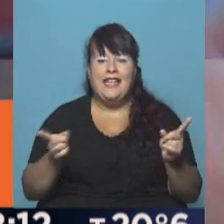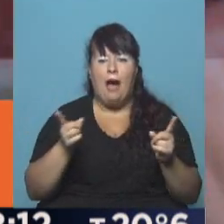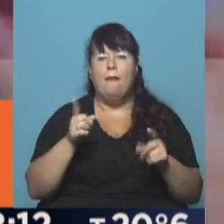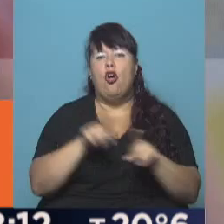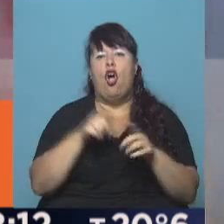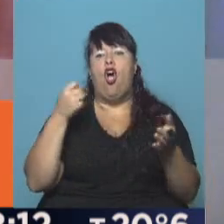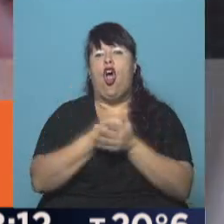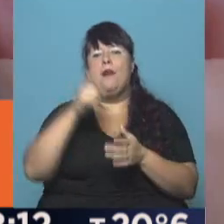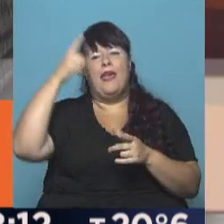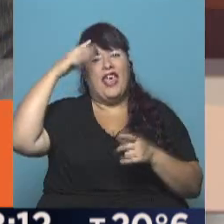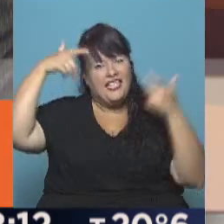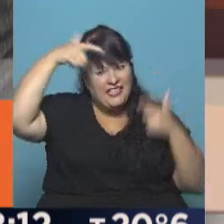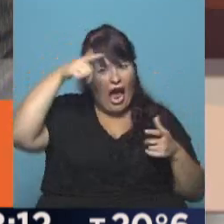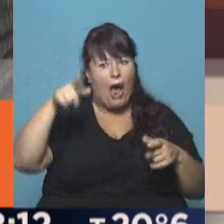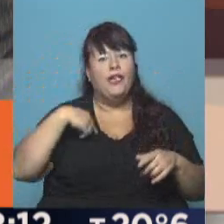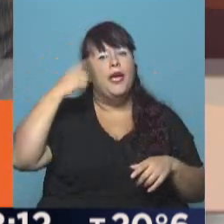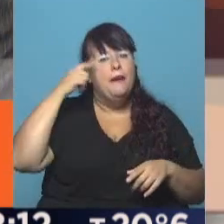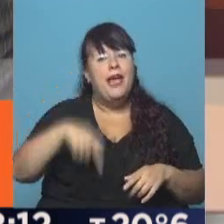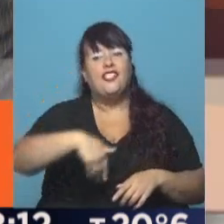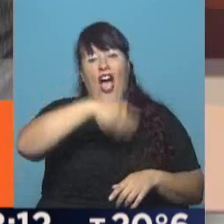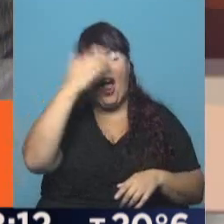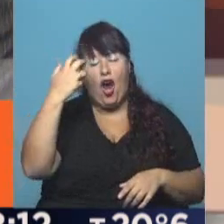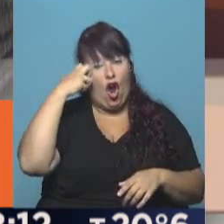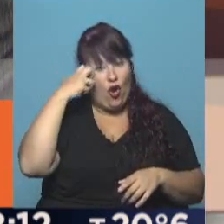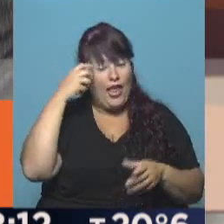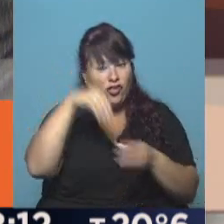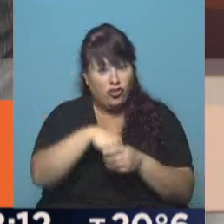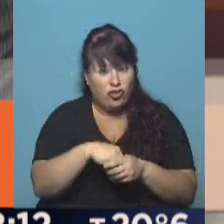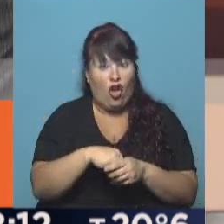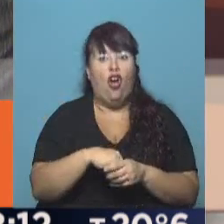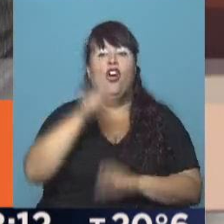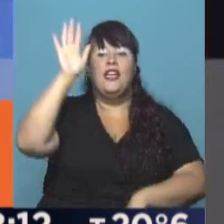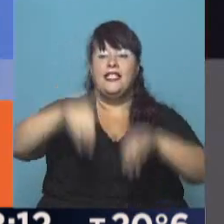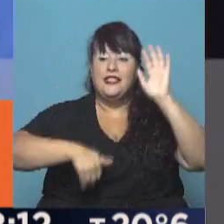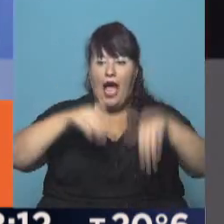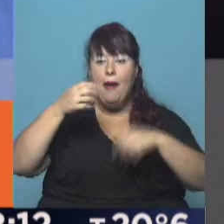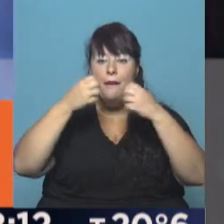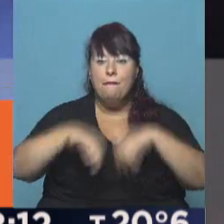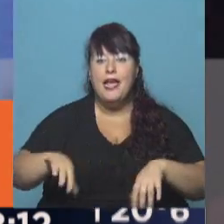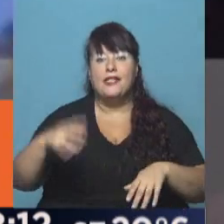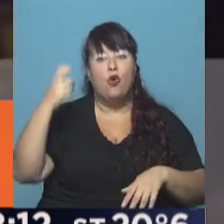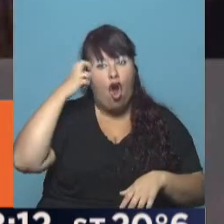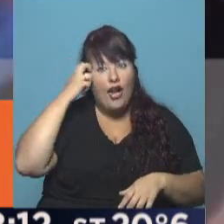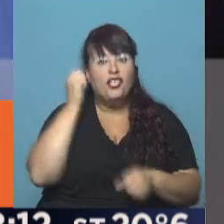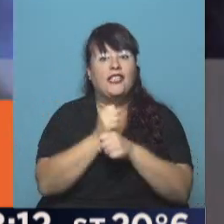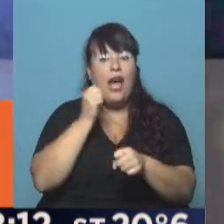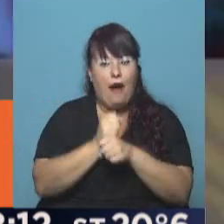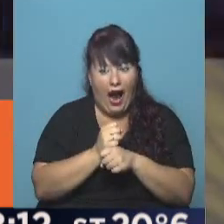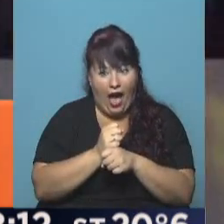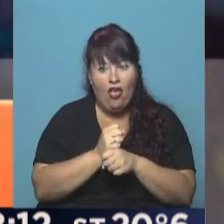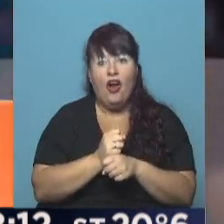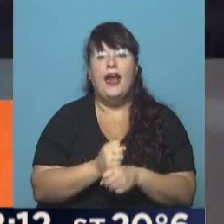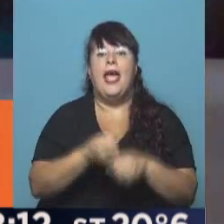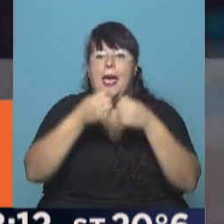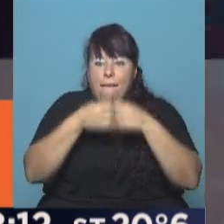el 'autogolpe' chávez creemos que una asamblea constituyente convocada a partir de un congreso de trabajadores que se